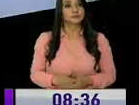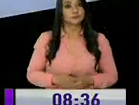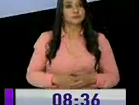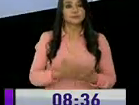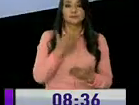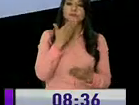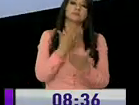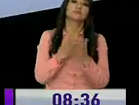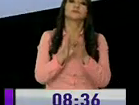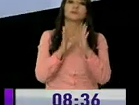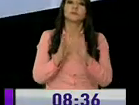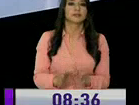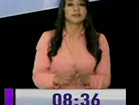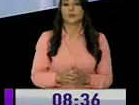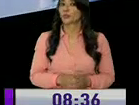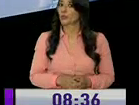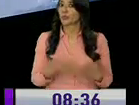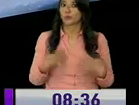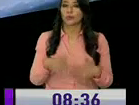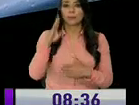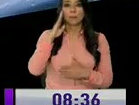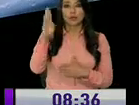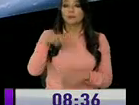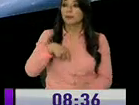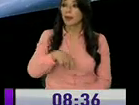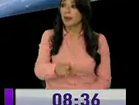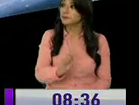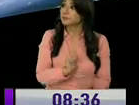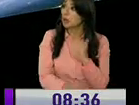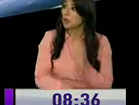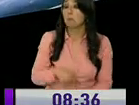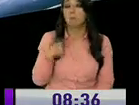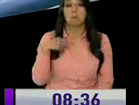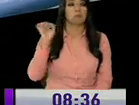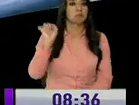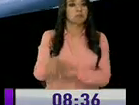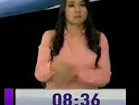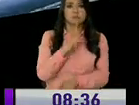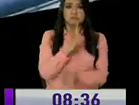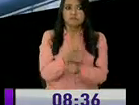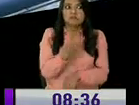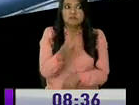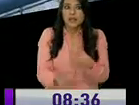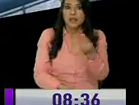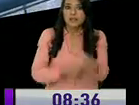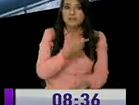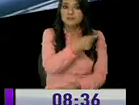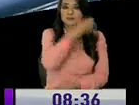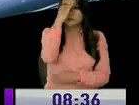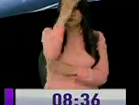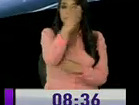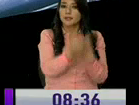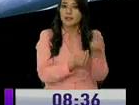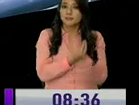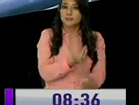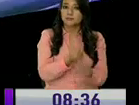Gracias, Andrea Orbe. Increíble lo que nos cuentas de la Policía Nacional. Sí, realmente nos gustaría saber qué está sucediendo por ahí. Vamos a Carapungo. Este